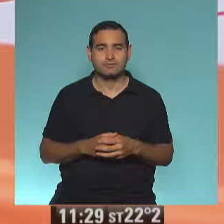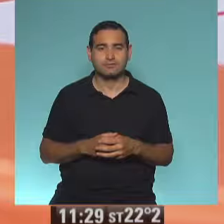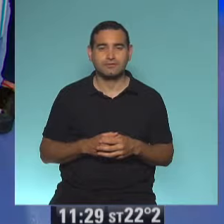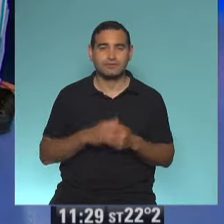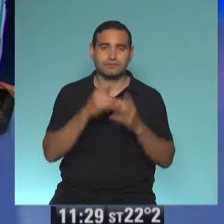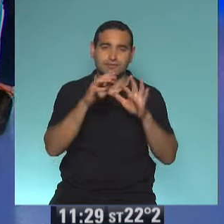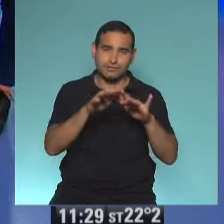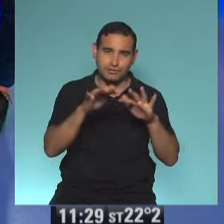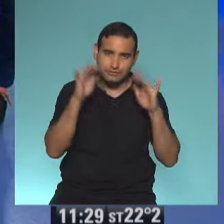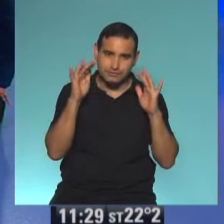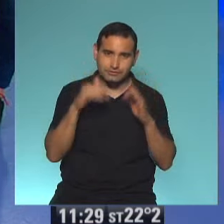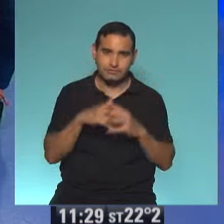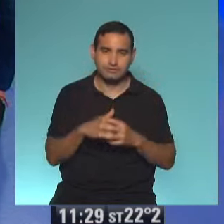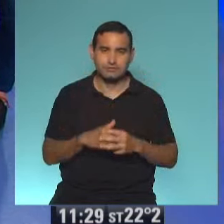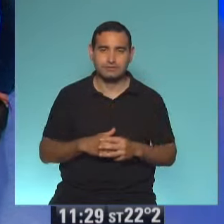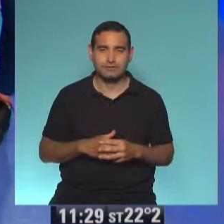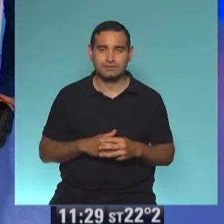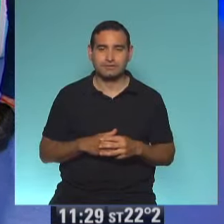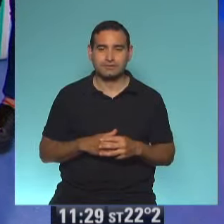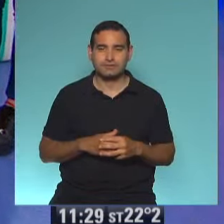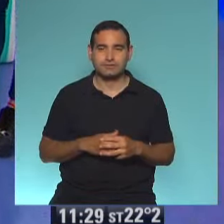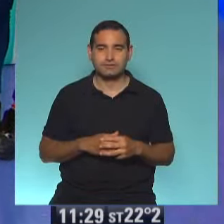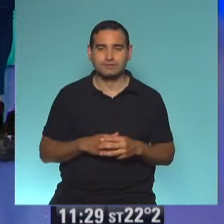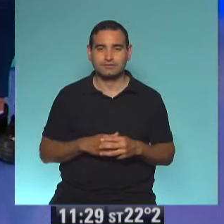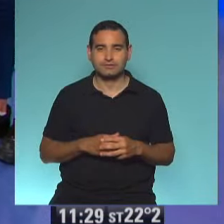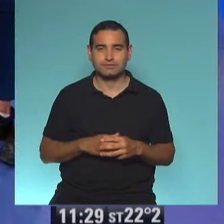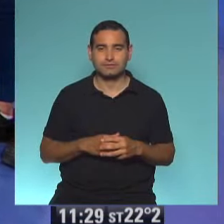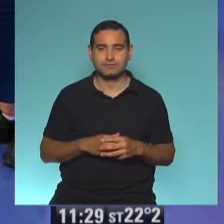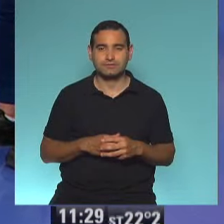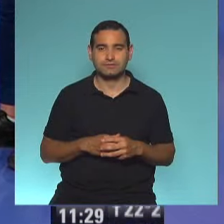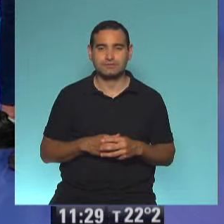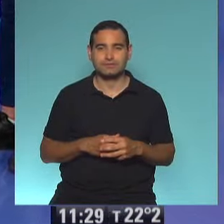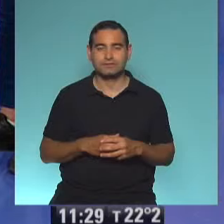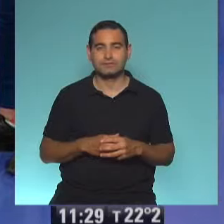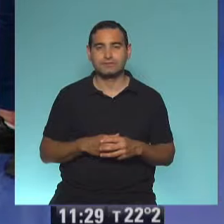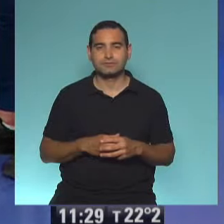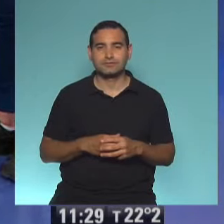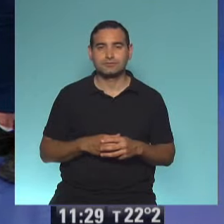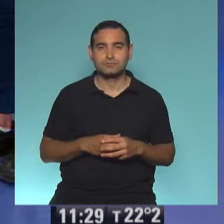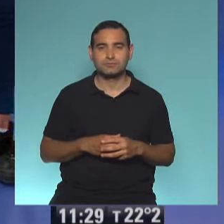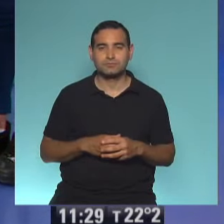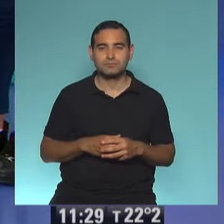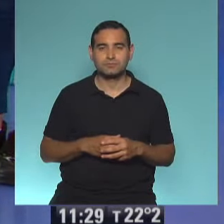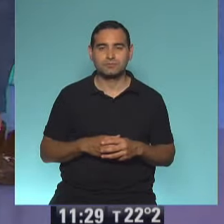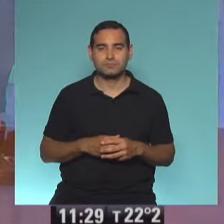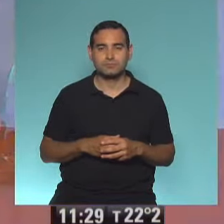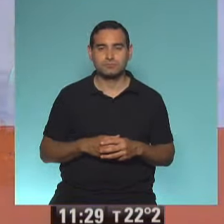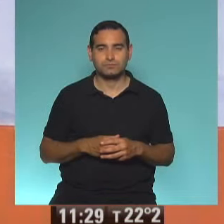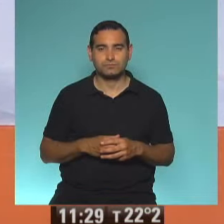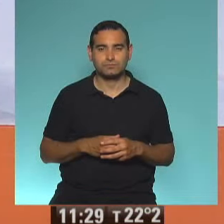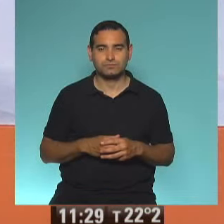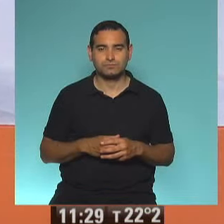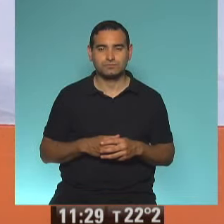brilloso. Es difícil quizás la técnica de cómo mostrar eso brilloso, pero se puede también intentar